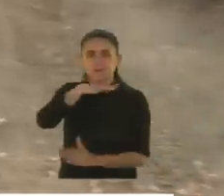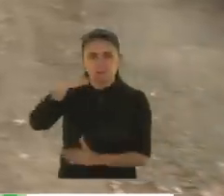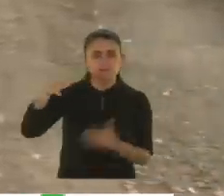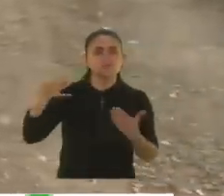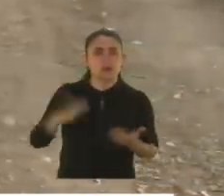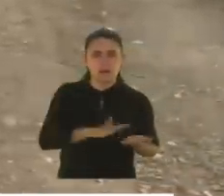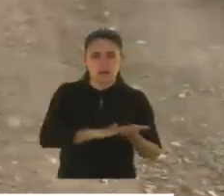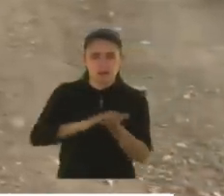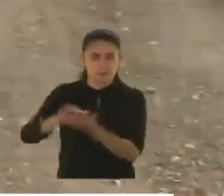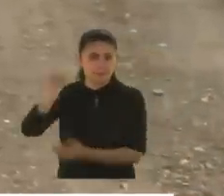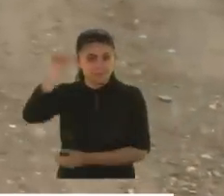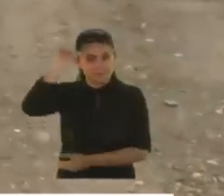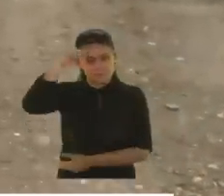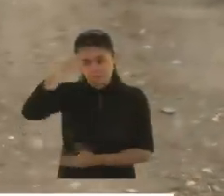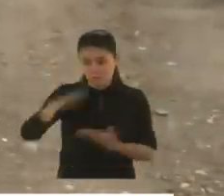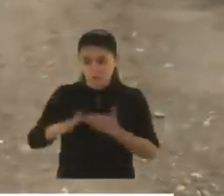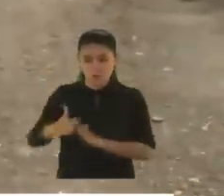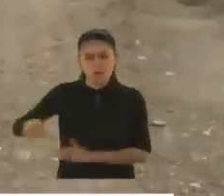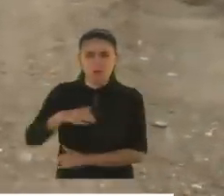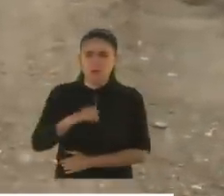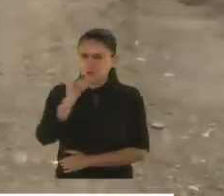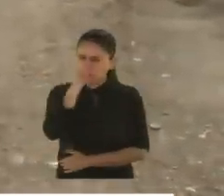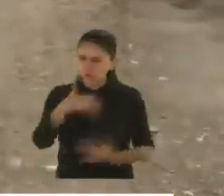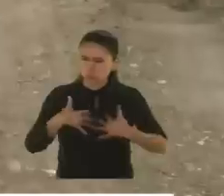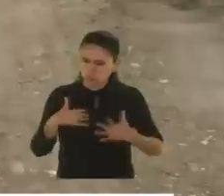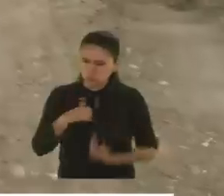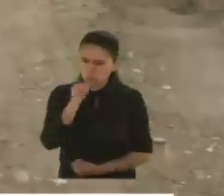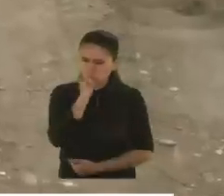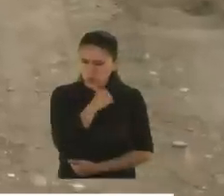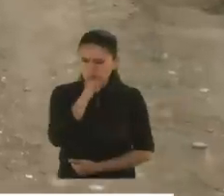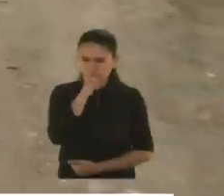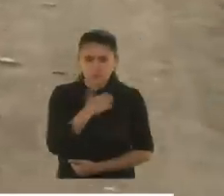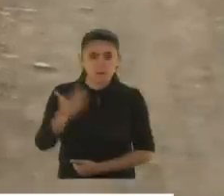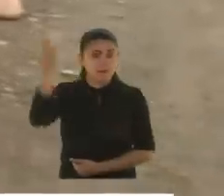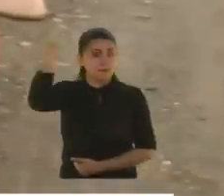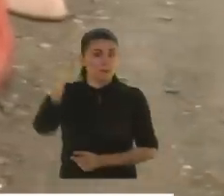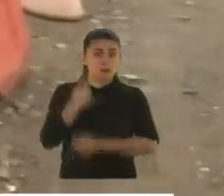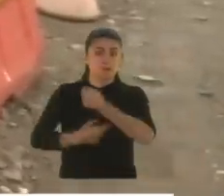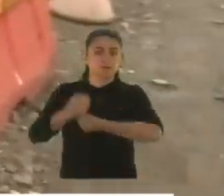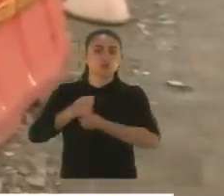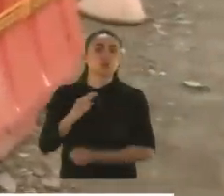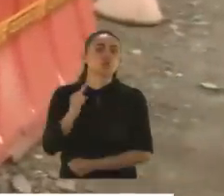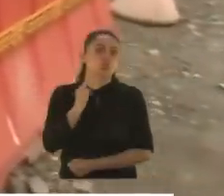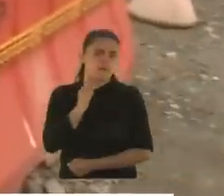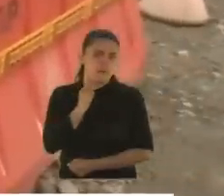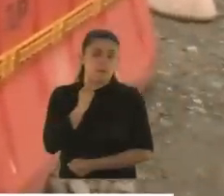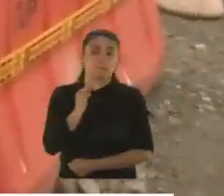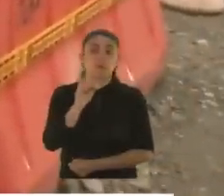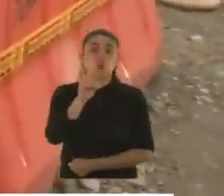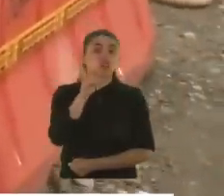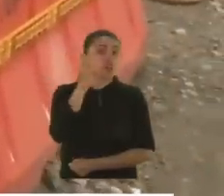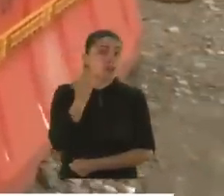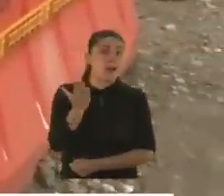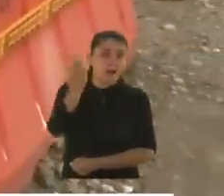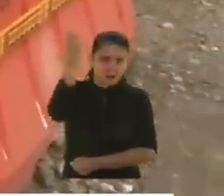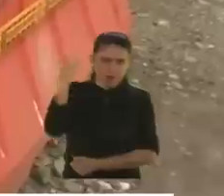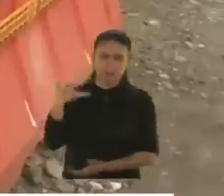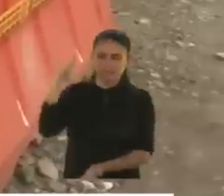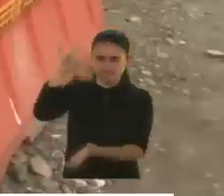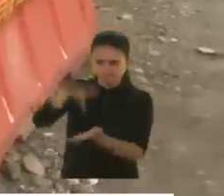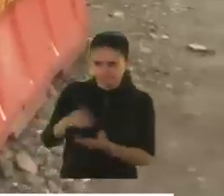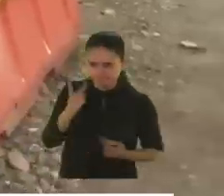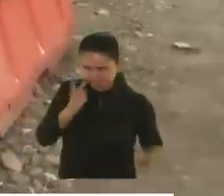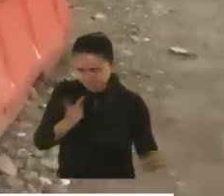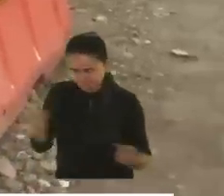que esta comunidad llevaba sufriendo con esta situación desde el mes de noviembre. Hace 8 días nosotros vinimos también justamente hasta